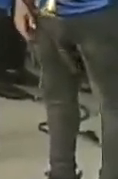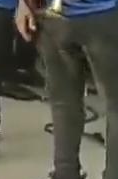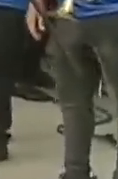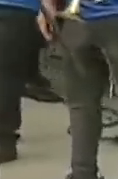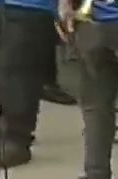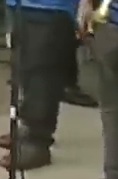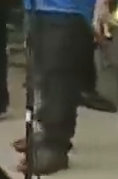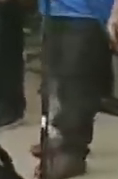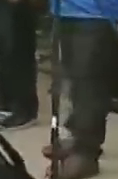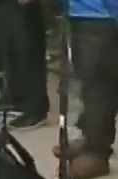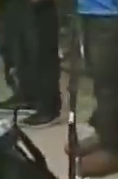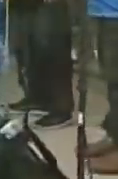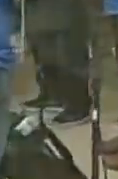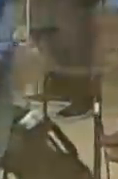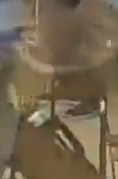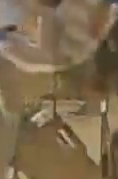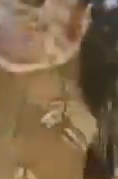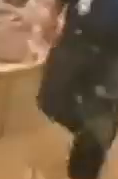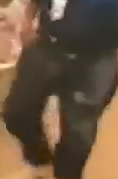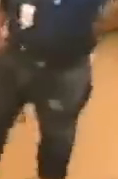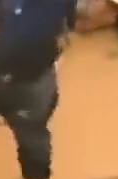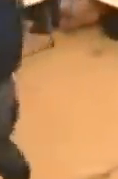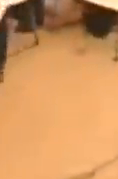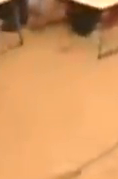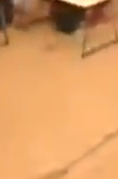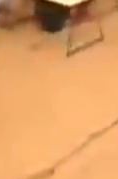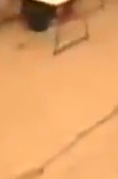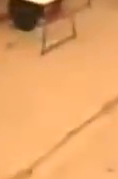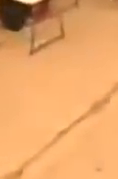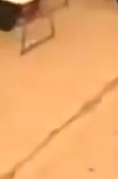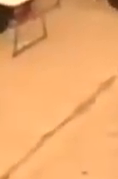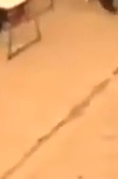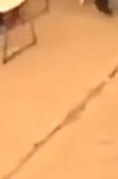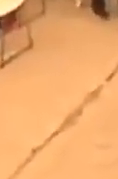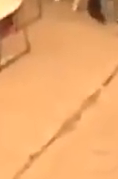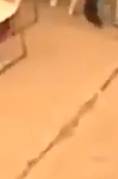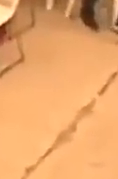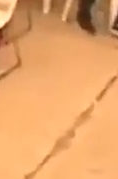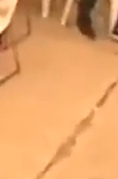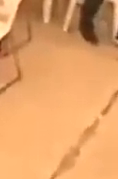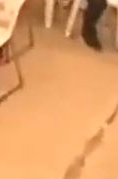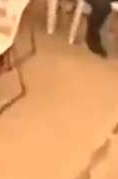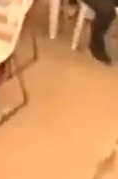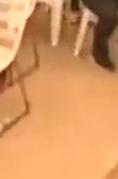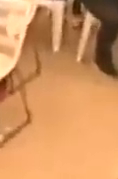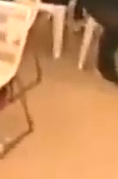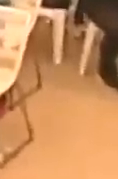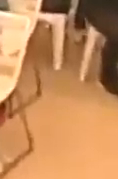Y usted no me manda a mí. Sereno, ¿por